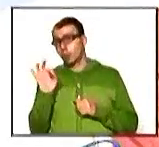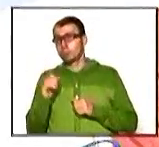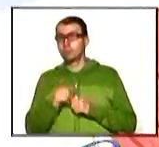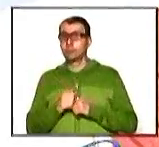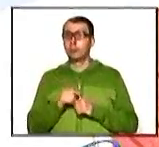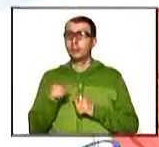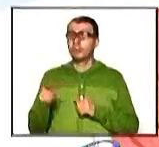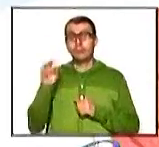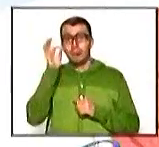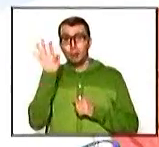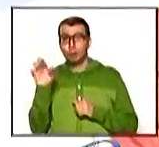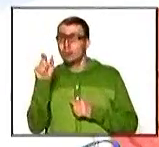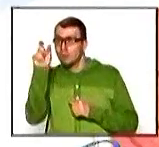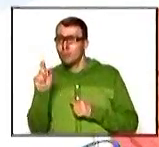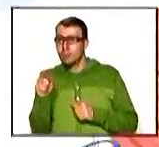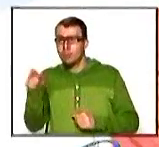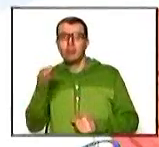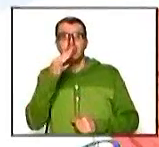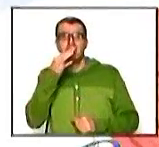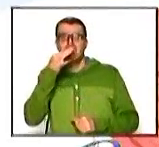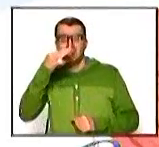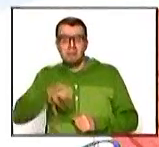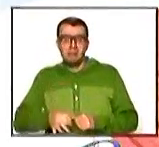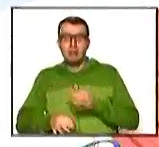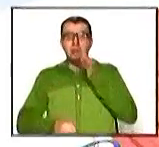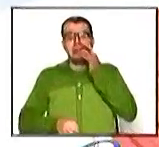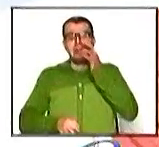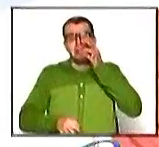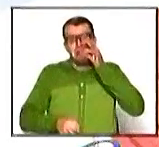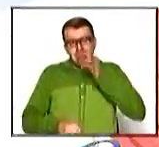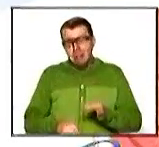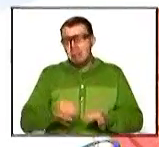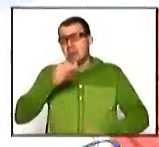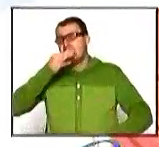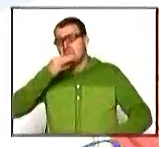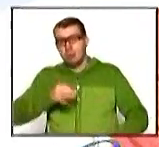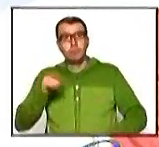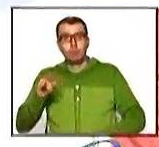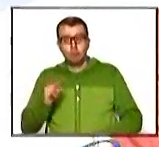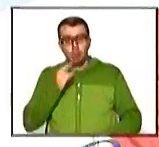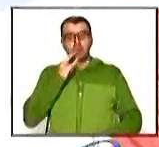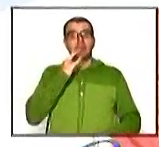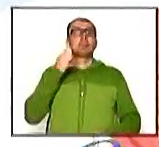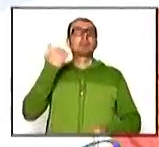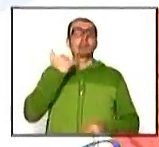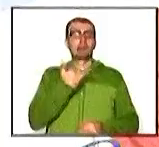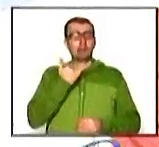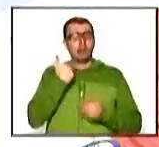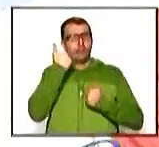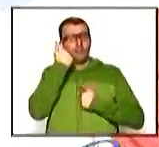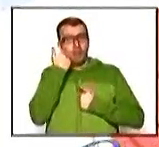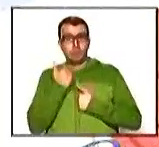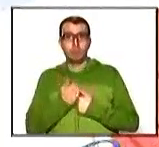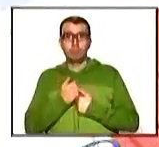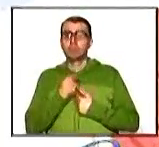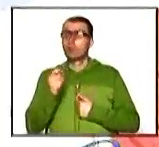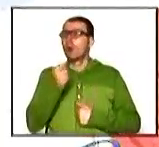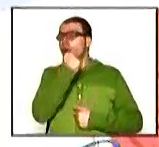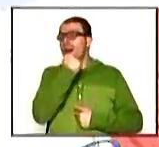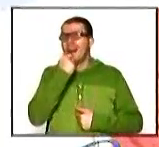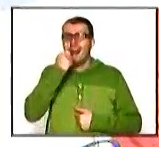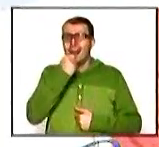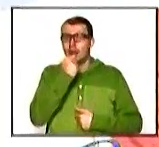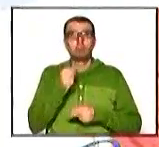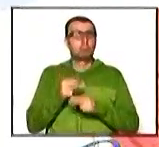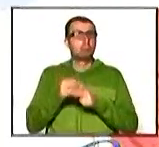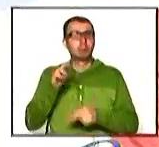se arrancan los cueritos y eso hace que les entren bacterias y demás. Mantener bien hidratados, está la manteca de cacao,